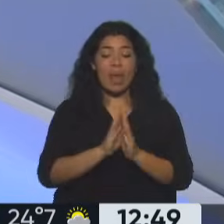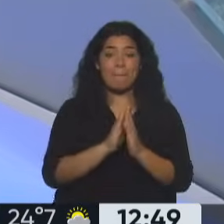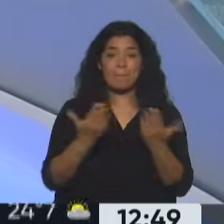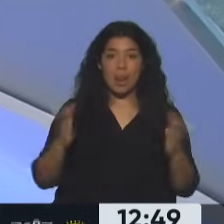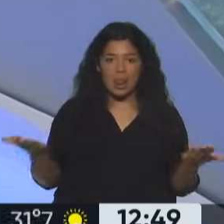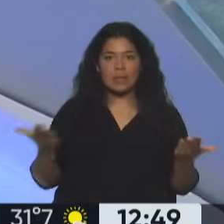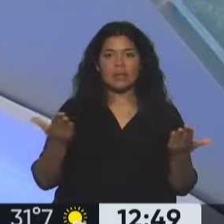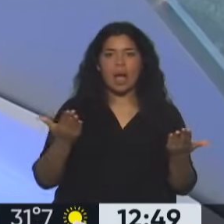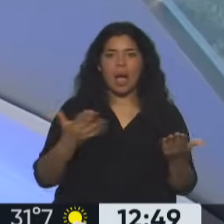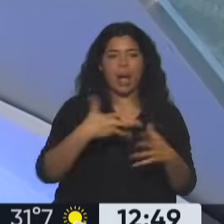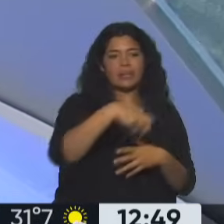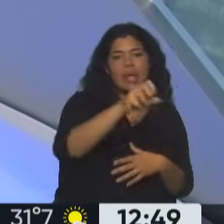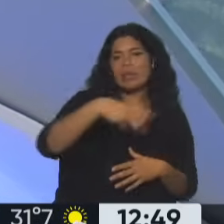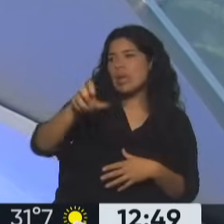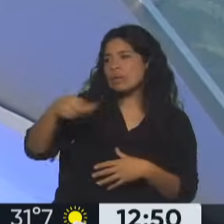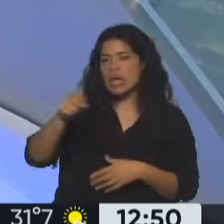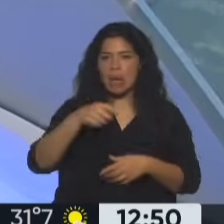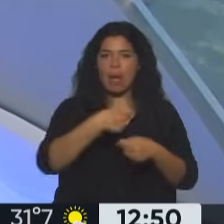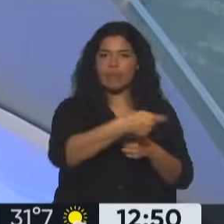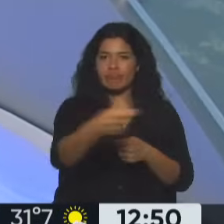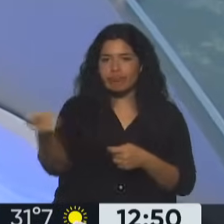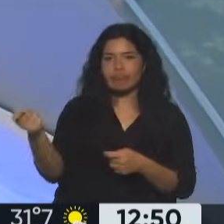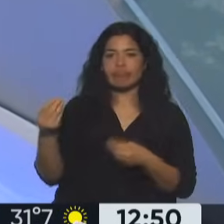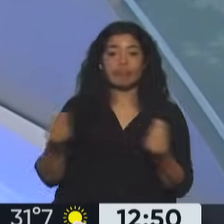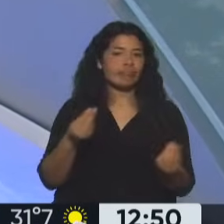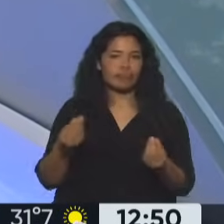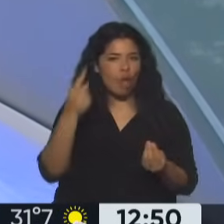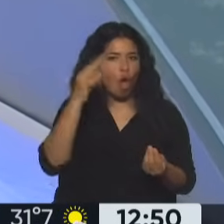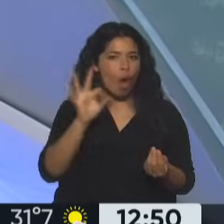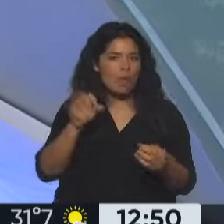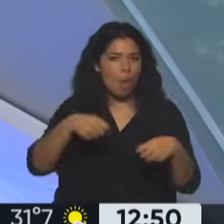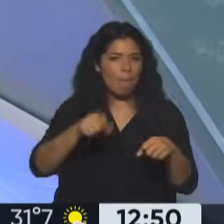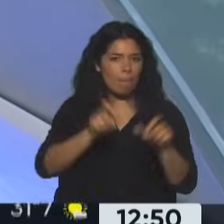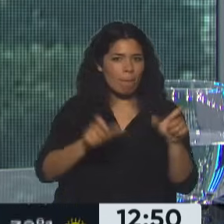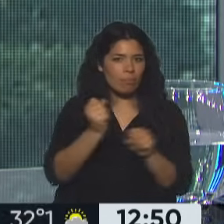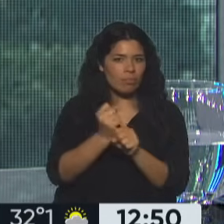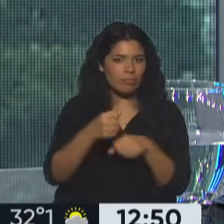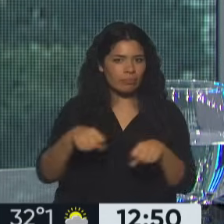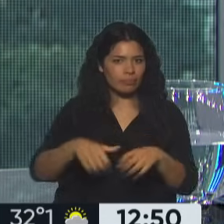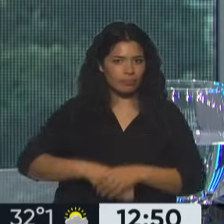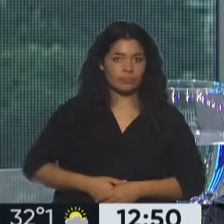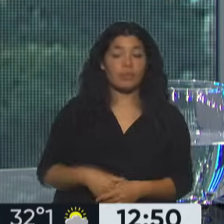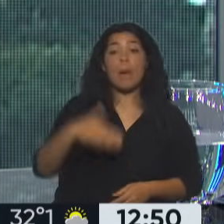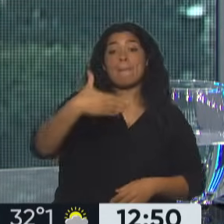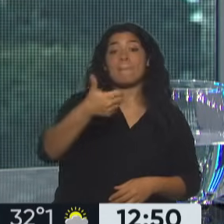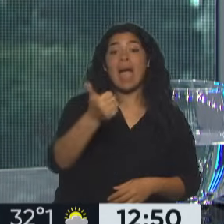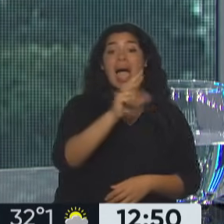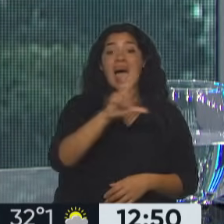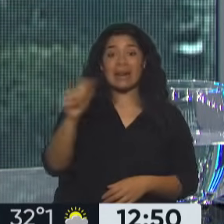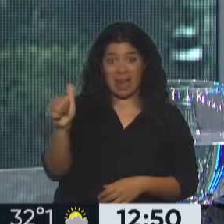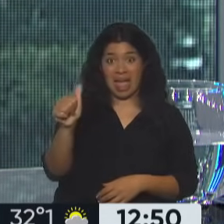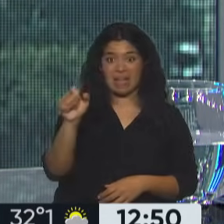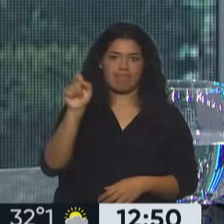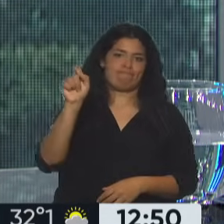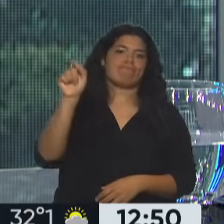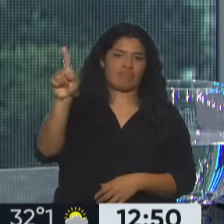de la libertad Avanza o cómo lo recibieron los motoqueros bueno en un principio le podemos decir marra es el dirigente que lo plantea que